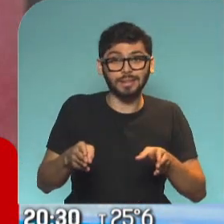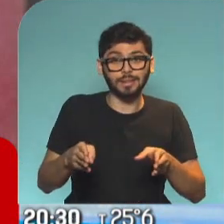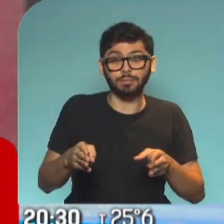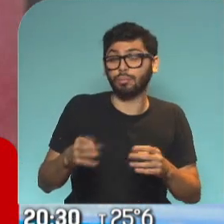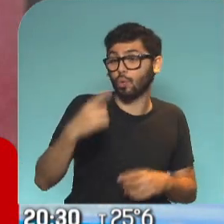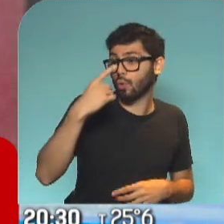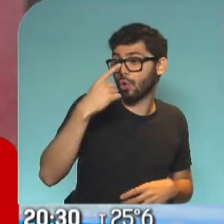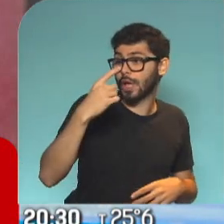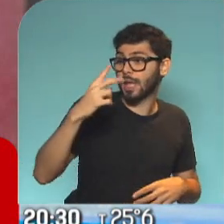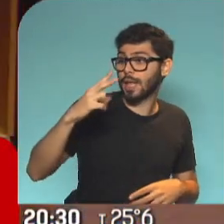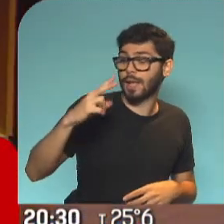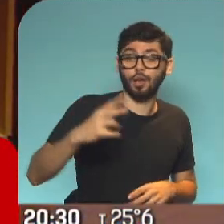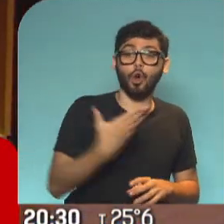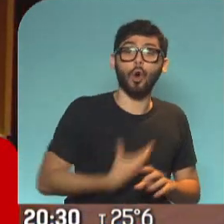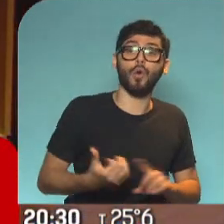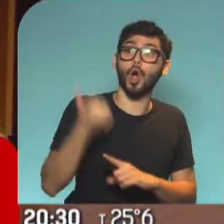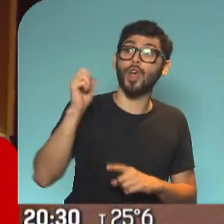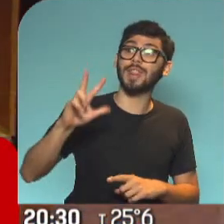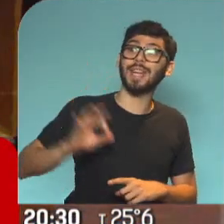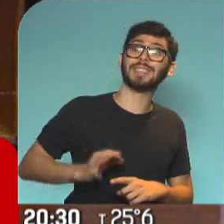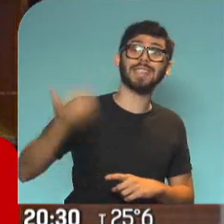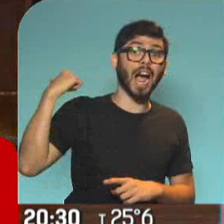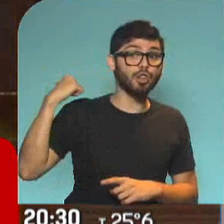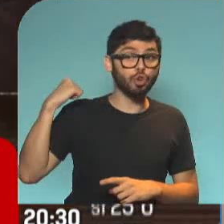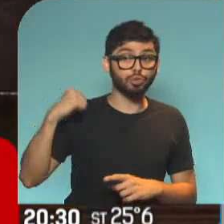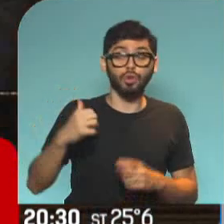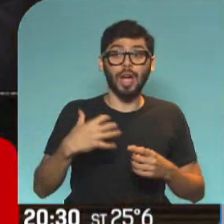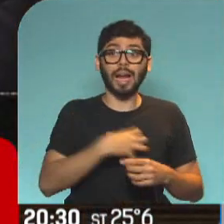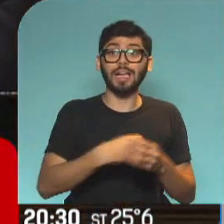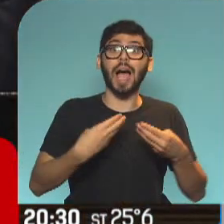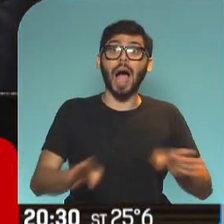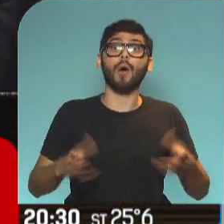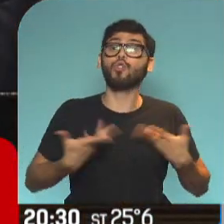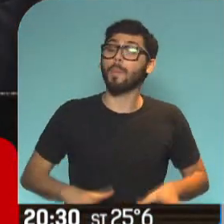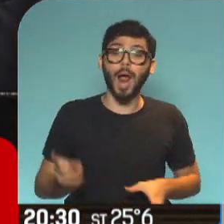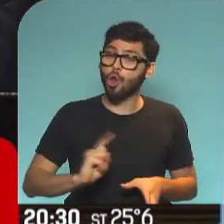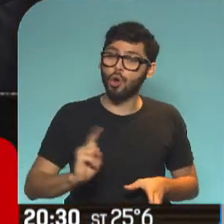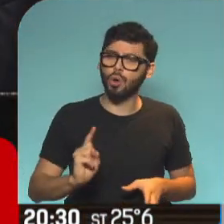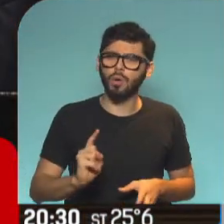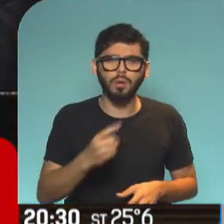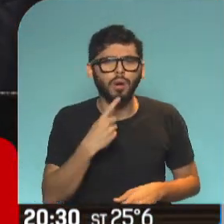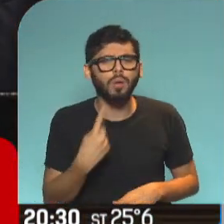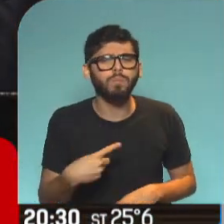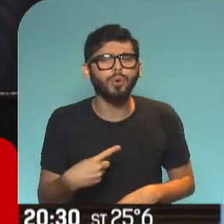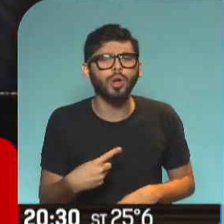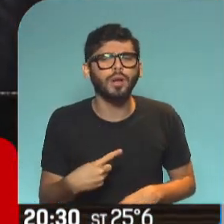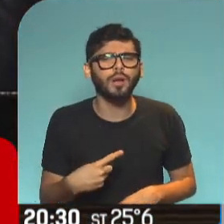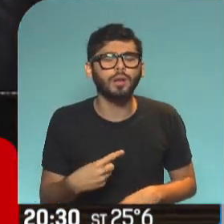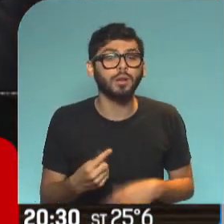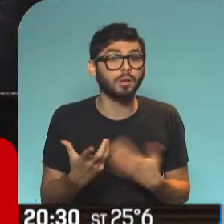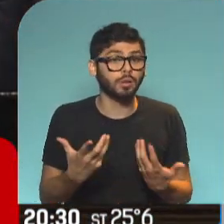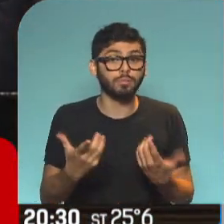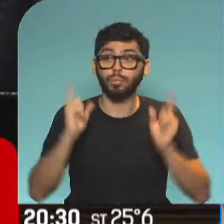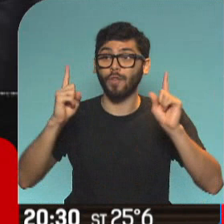3 años de la gestión anterior. En este caso, en un contexto tan particular. ¿A qué se refería a aquellos 3 años? A los conflictos